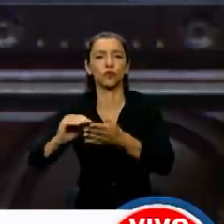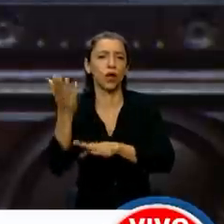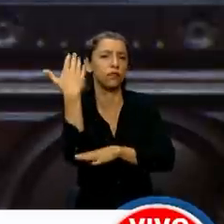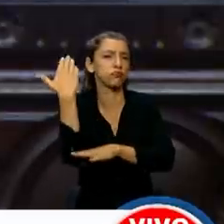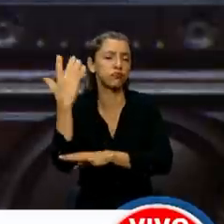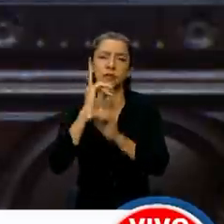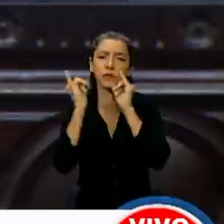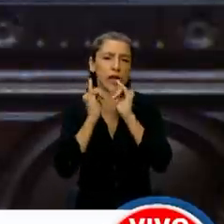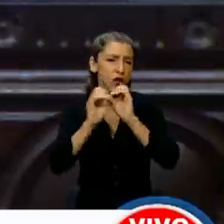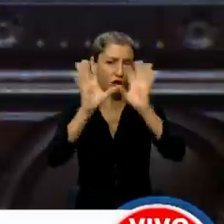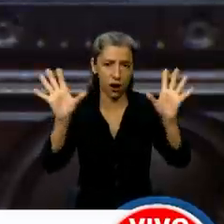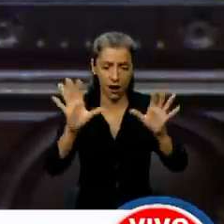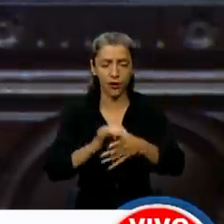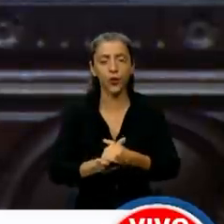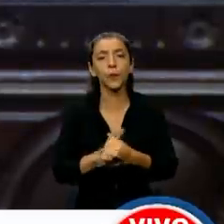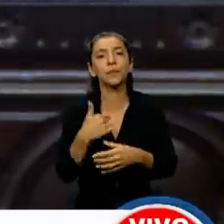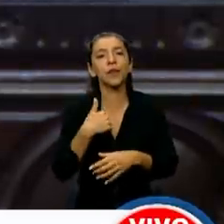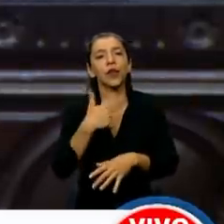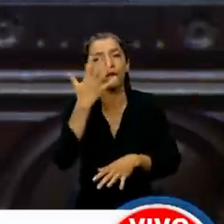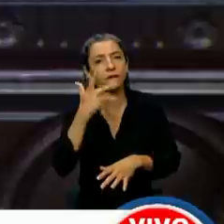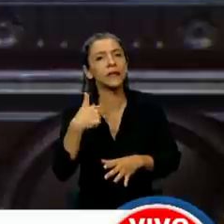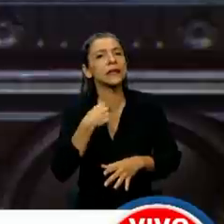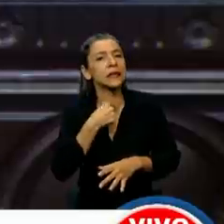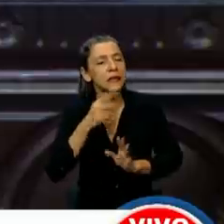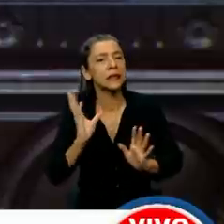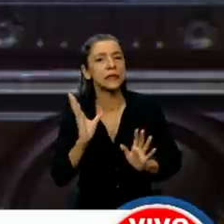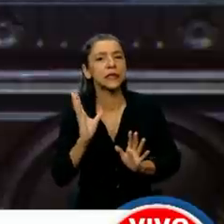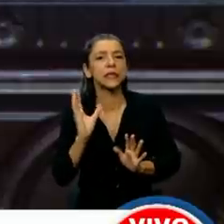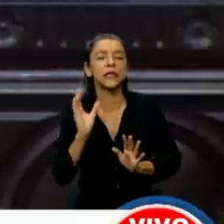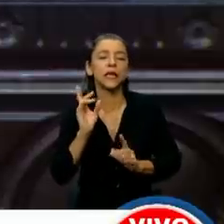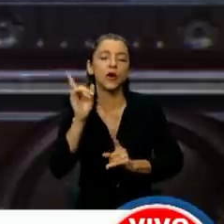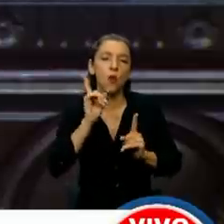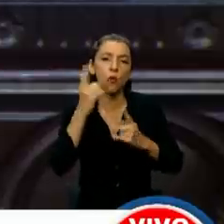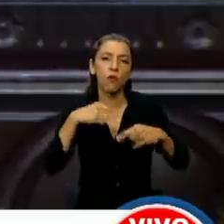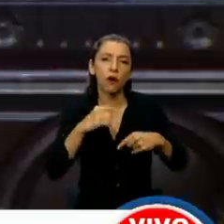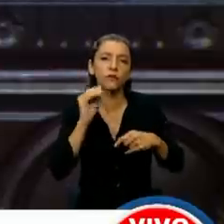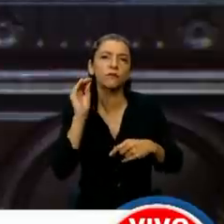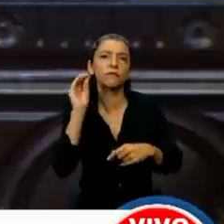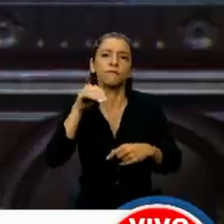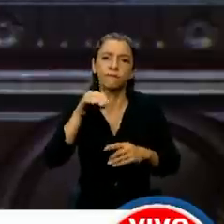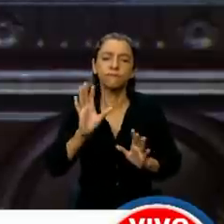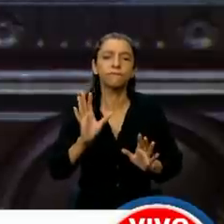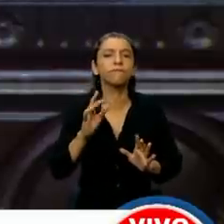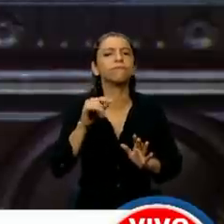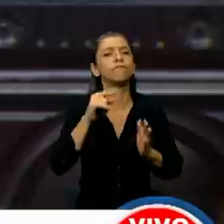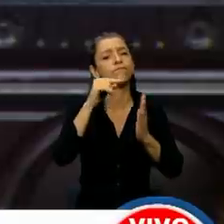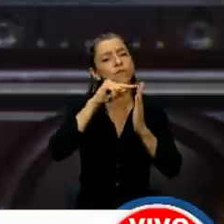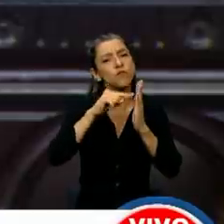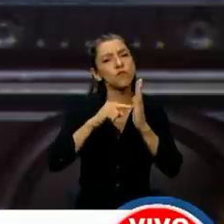dieron en el uso de la palabra si quiero resaltar aspectos de este presupuesto que me parece muy